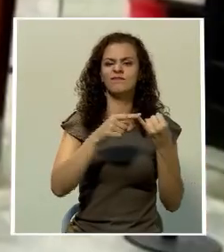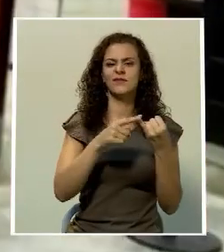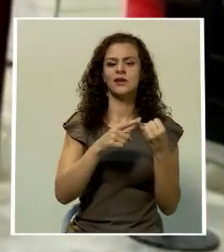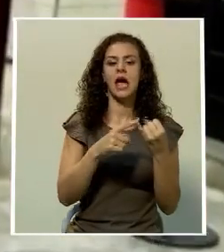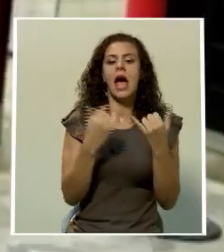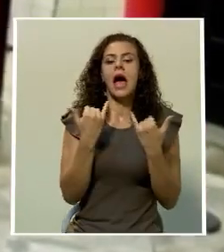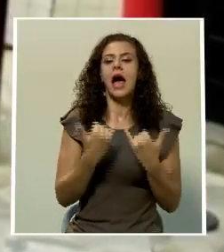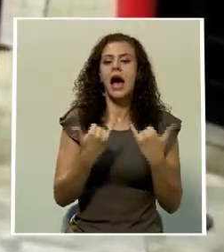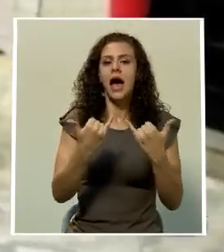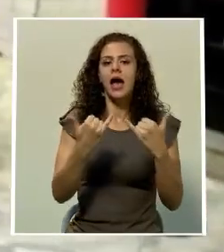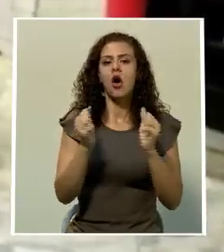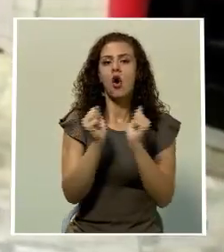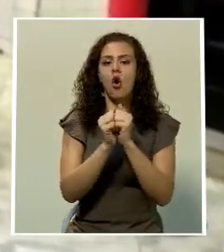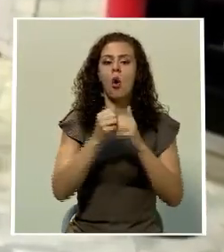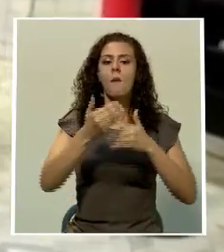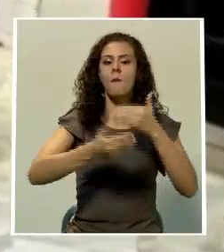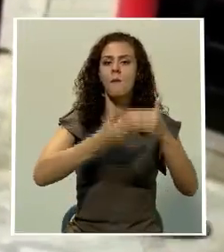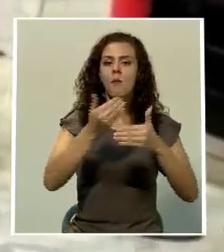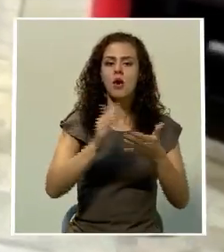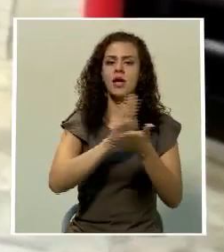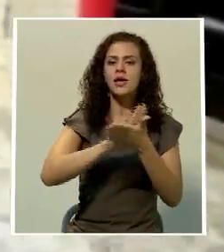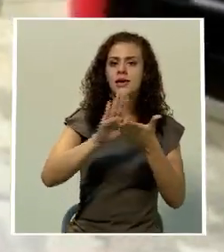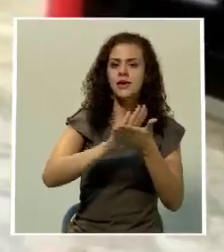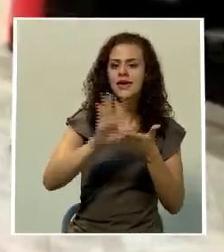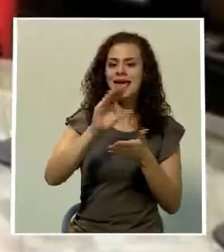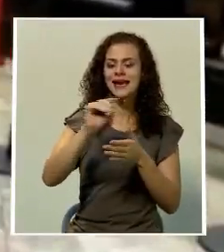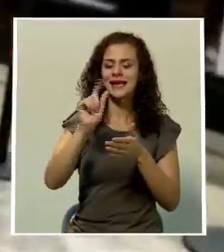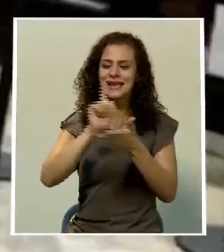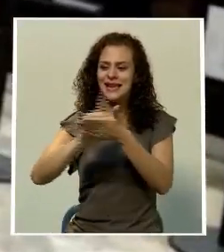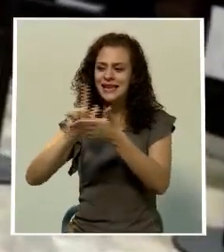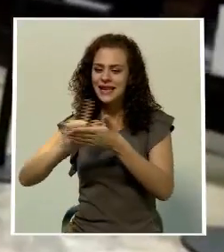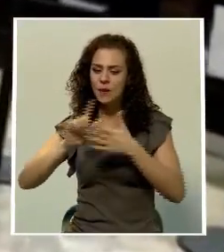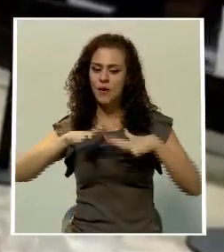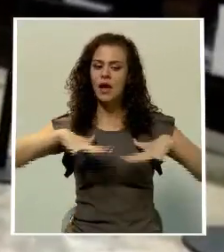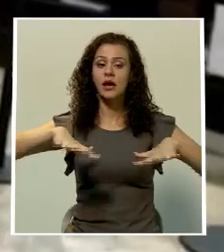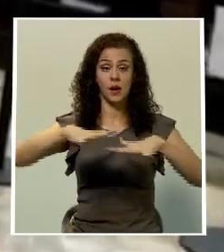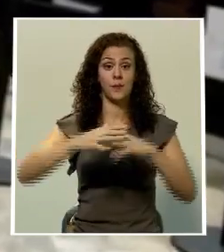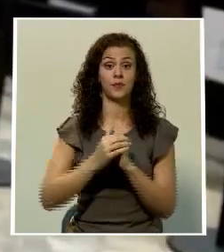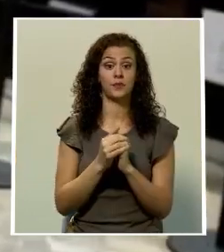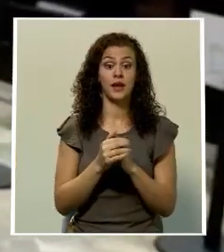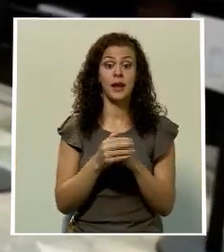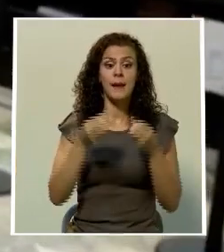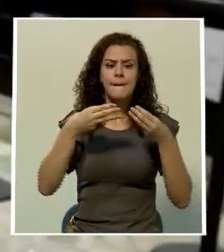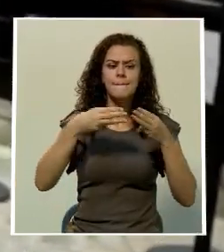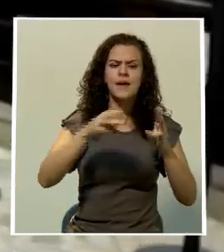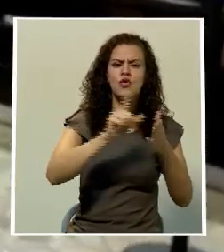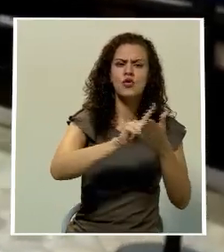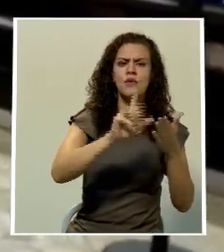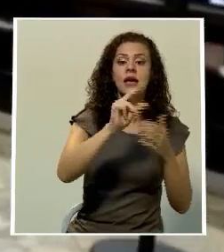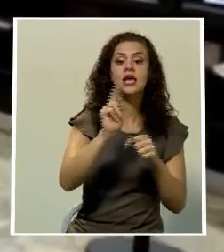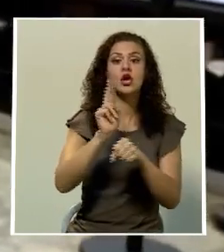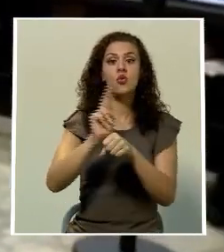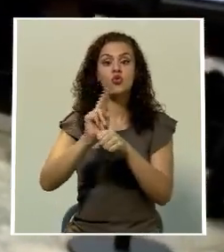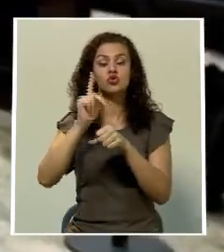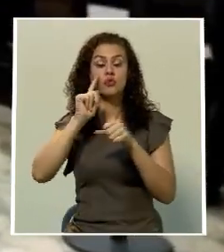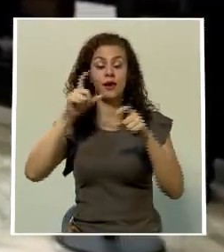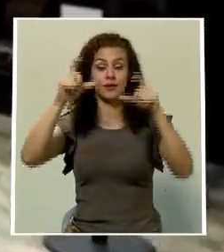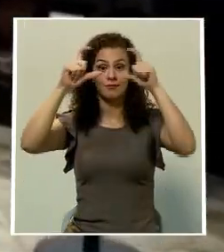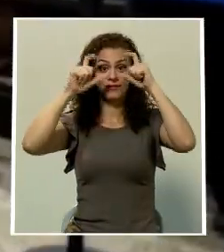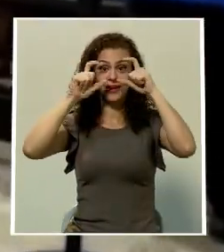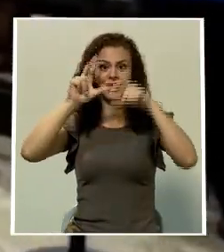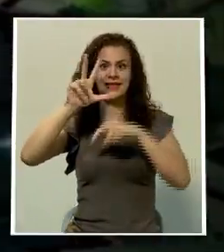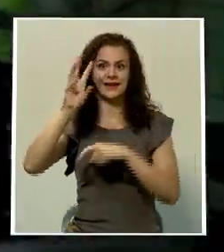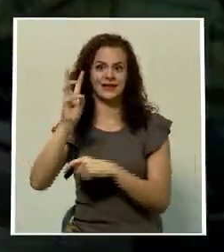ellos una actualización en cuanto a los procesos de higiene y desinfección de los espacios, métodos de limpieza y uso para lentes